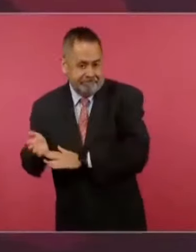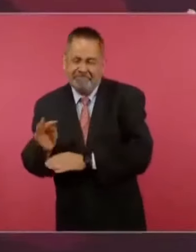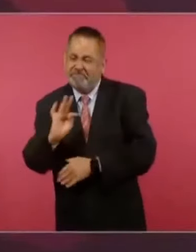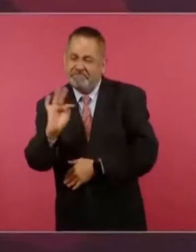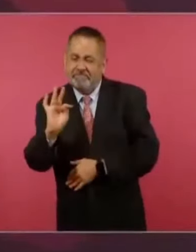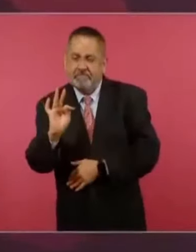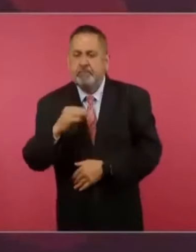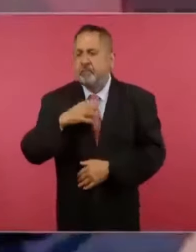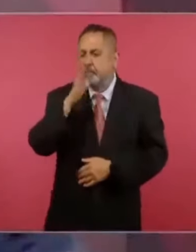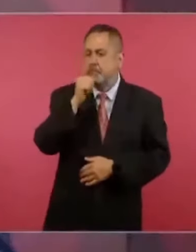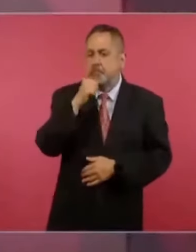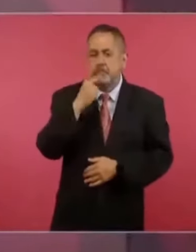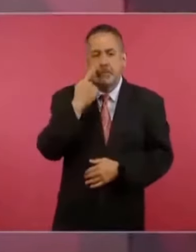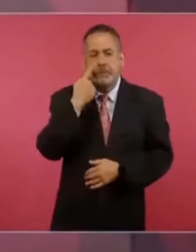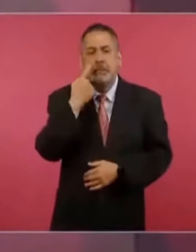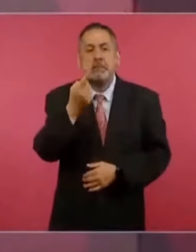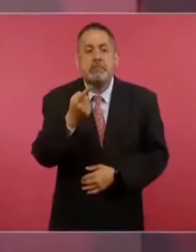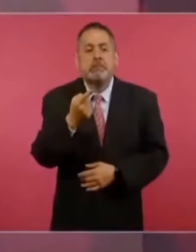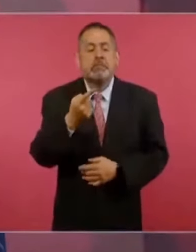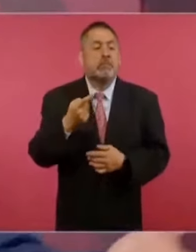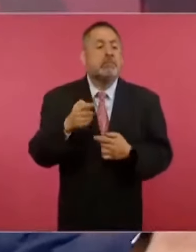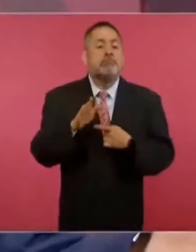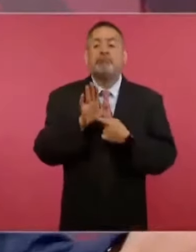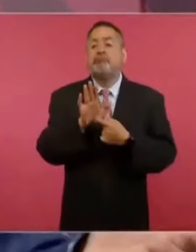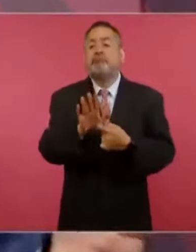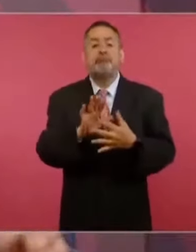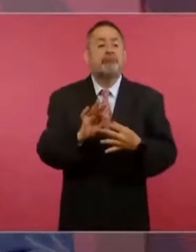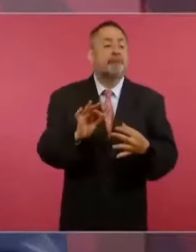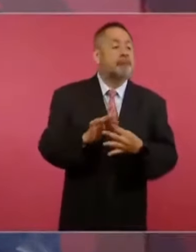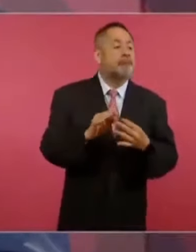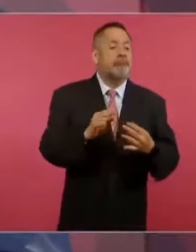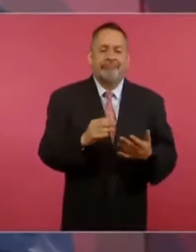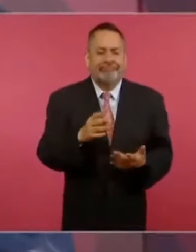pues no podría yo. No estaría aquí,